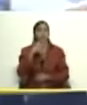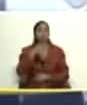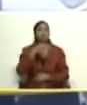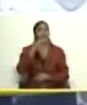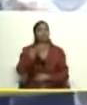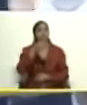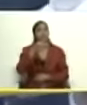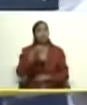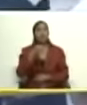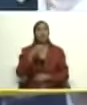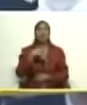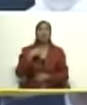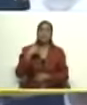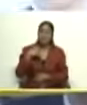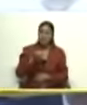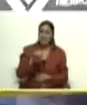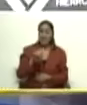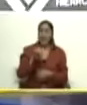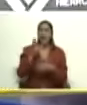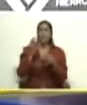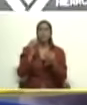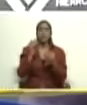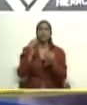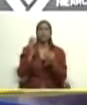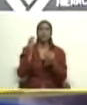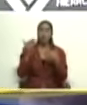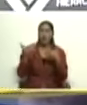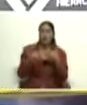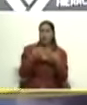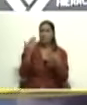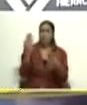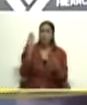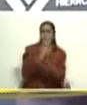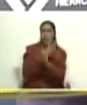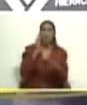Si hay sanciones, este escenario, y si no la